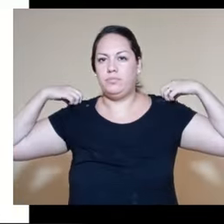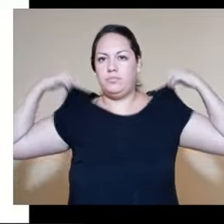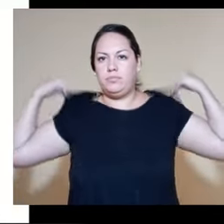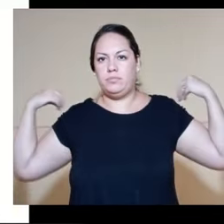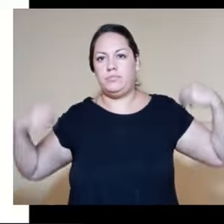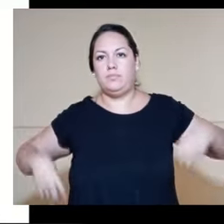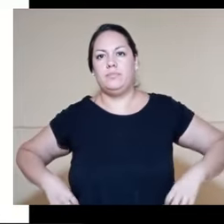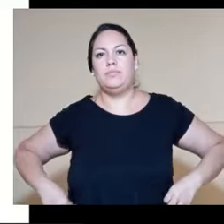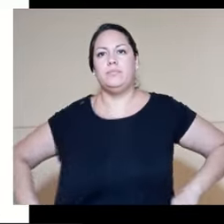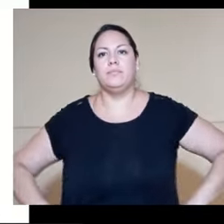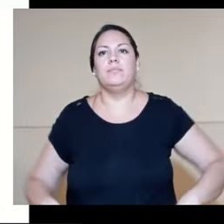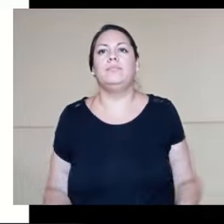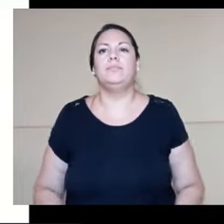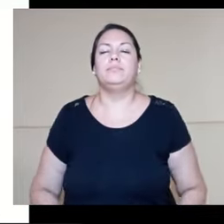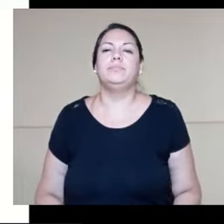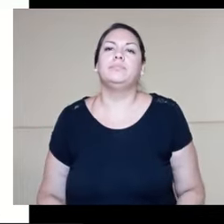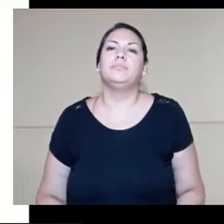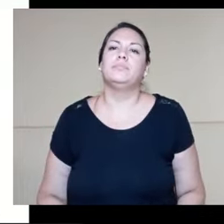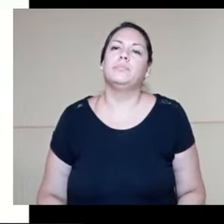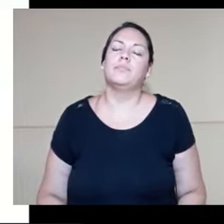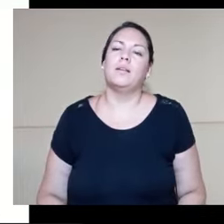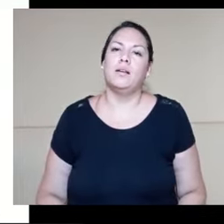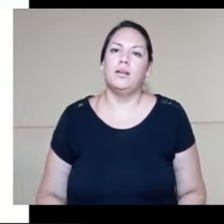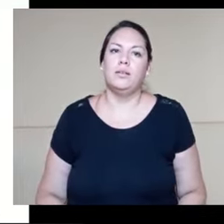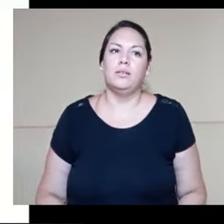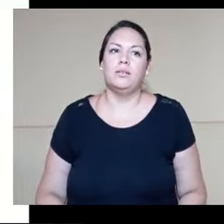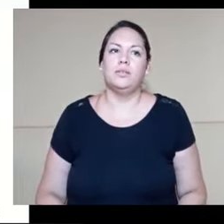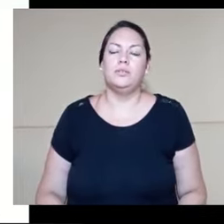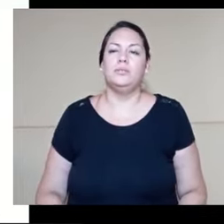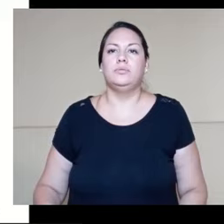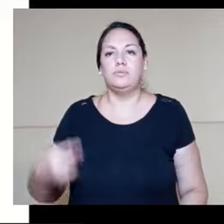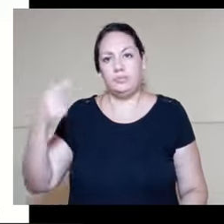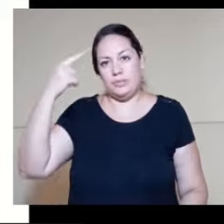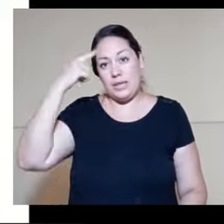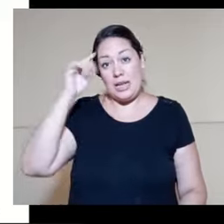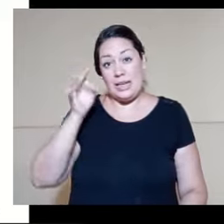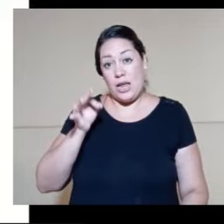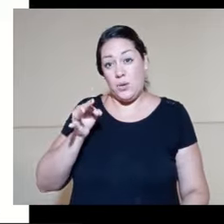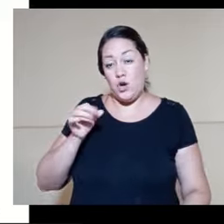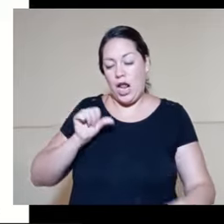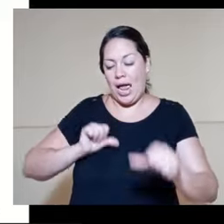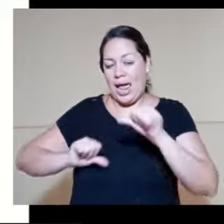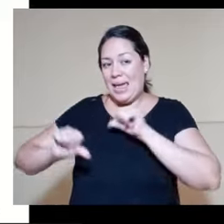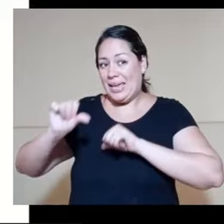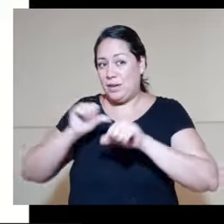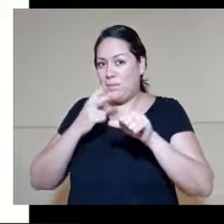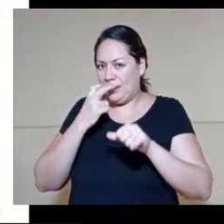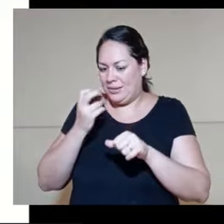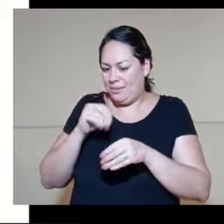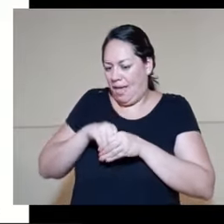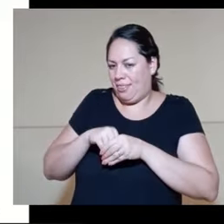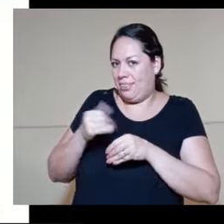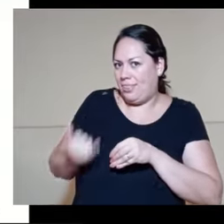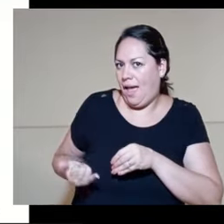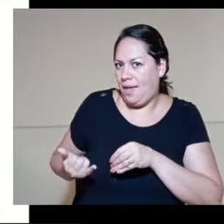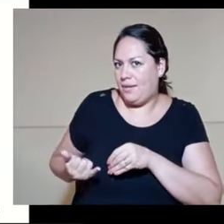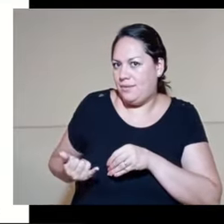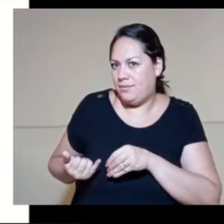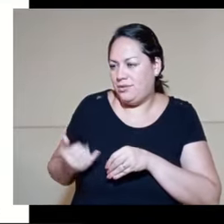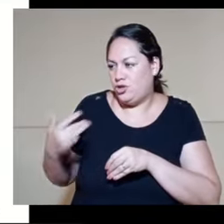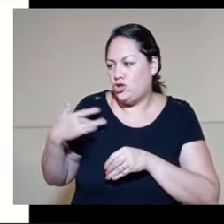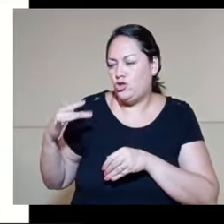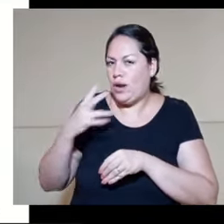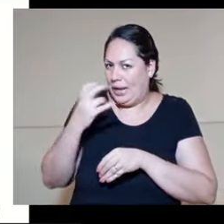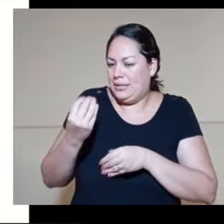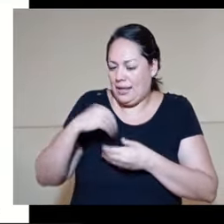cierto?, de las células. Nosotros en nuestras neuronas tenemos cargas químicas, nosotros